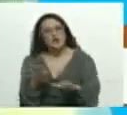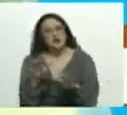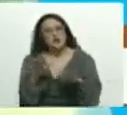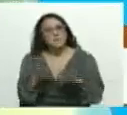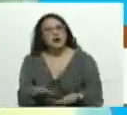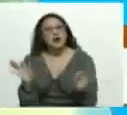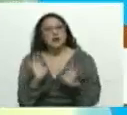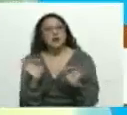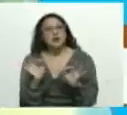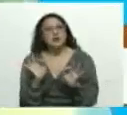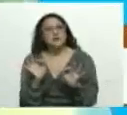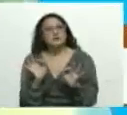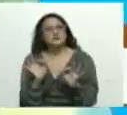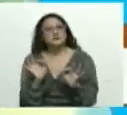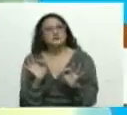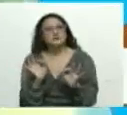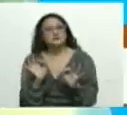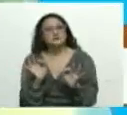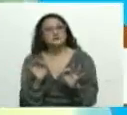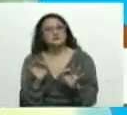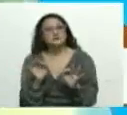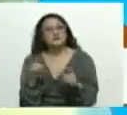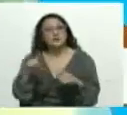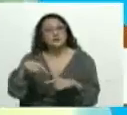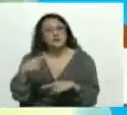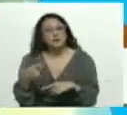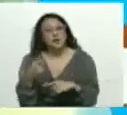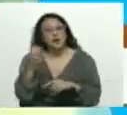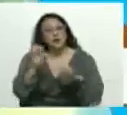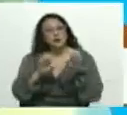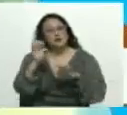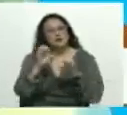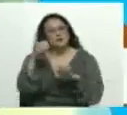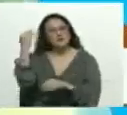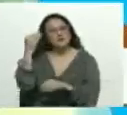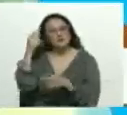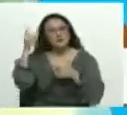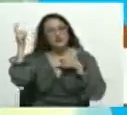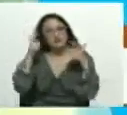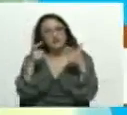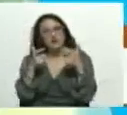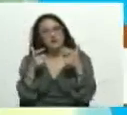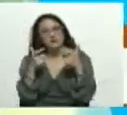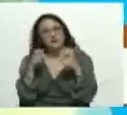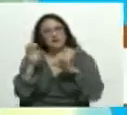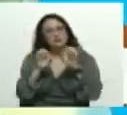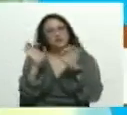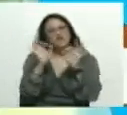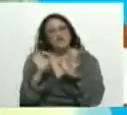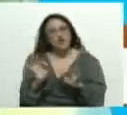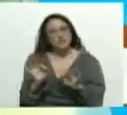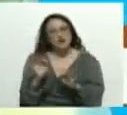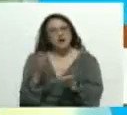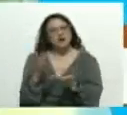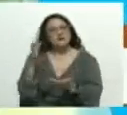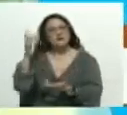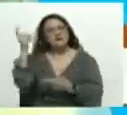pasado y luego Bueno estudiemos al pensamiento Chávez estudiemos al modelo Chávez